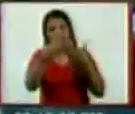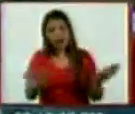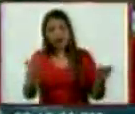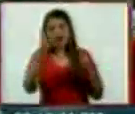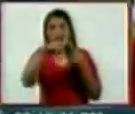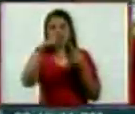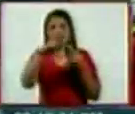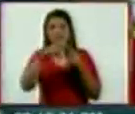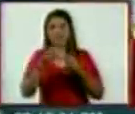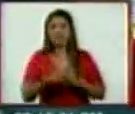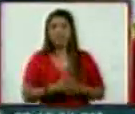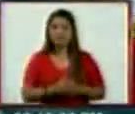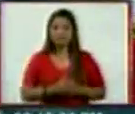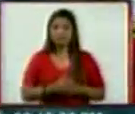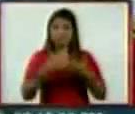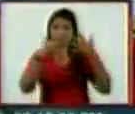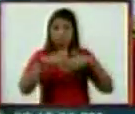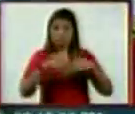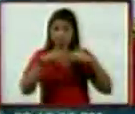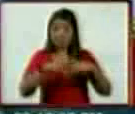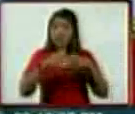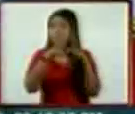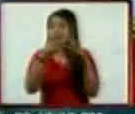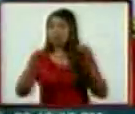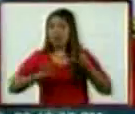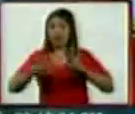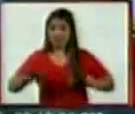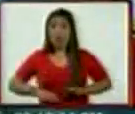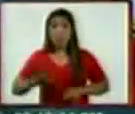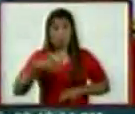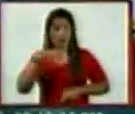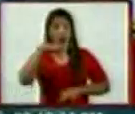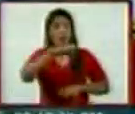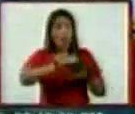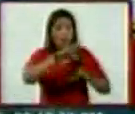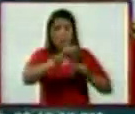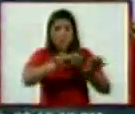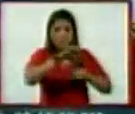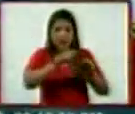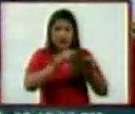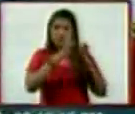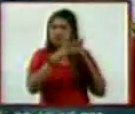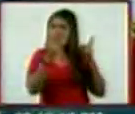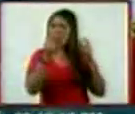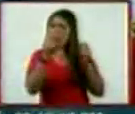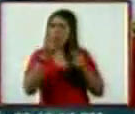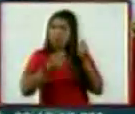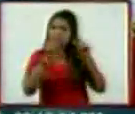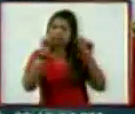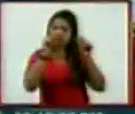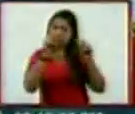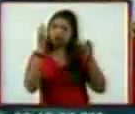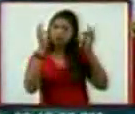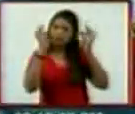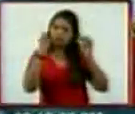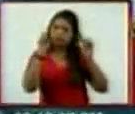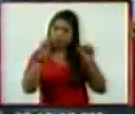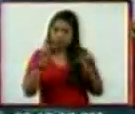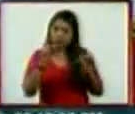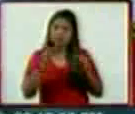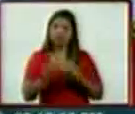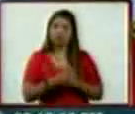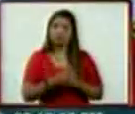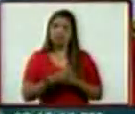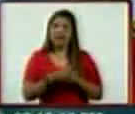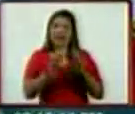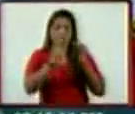la proveeduría para los transportistas, para que puedan comprar a precios razonables los